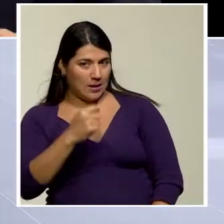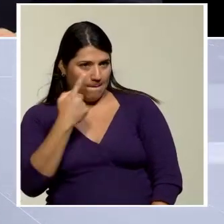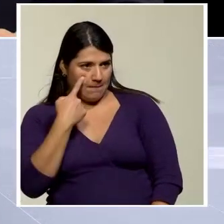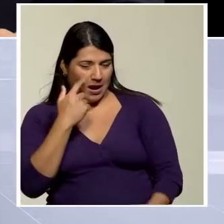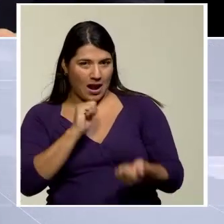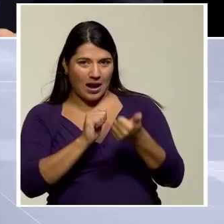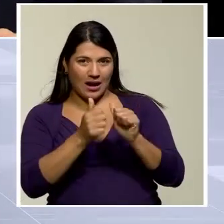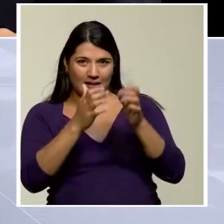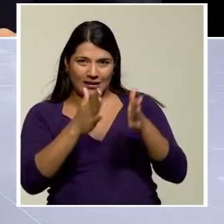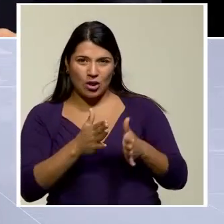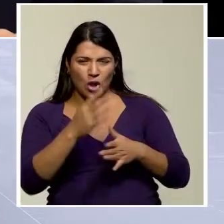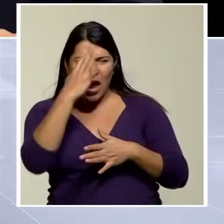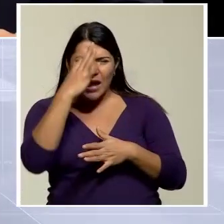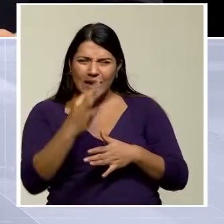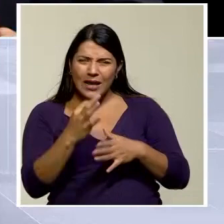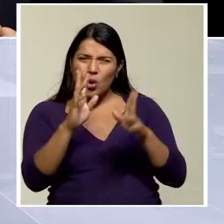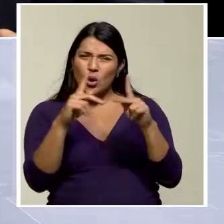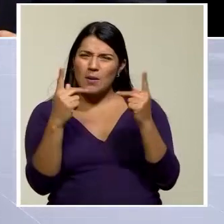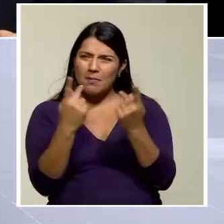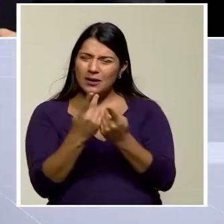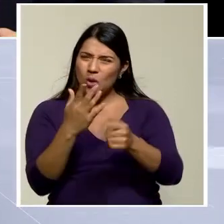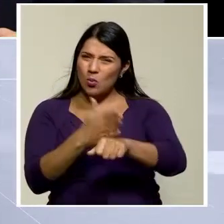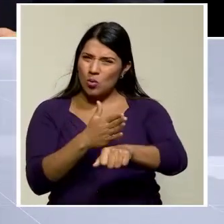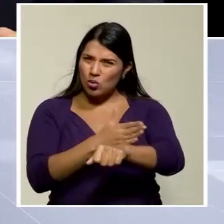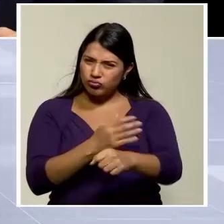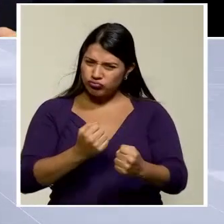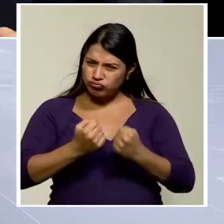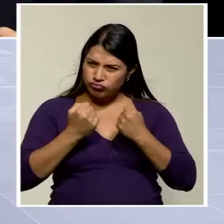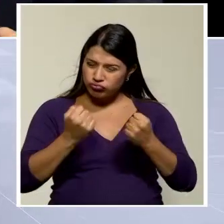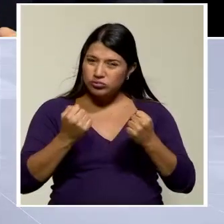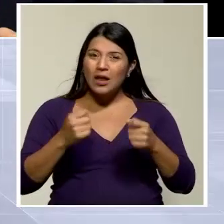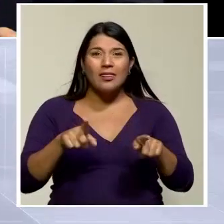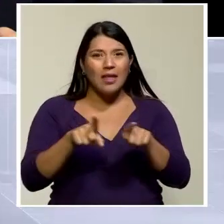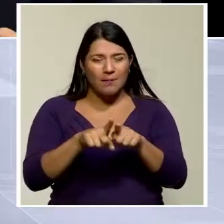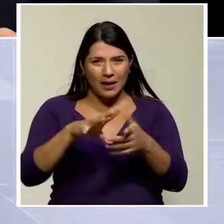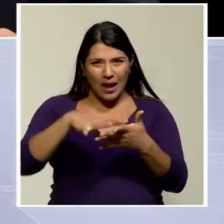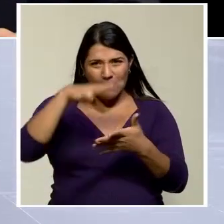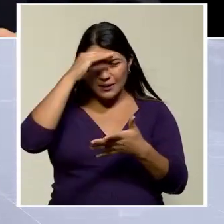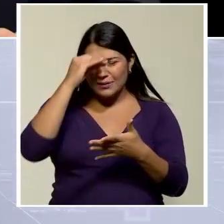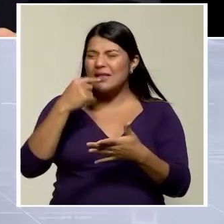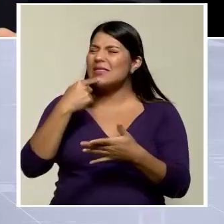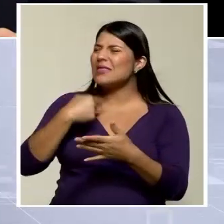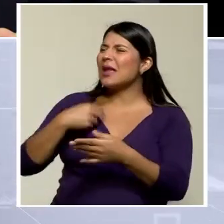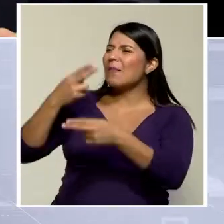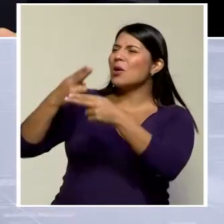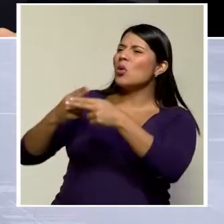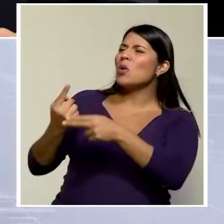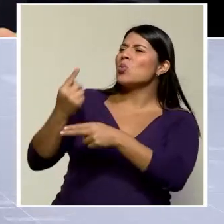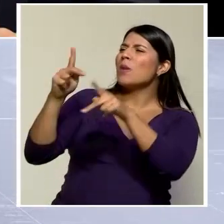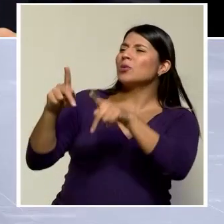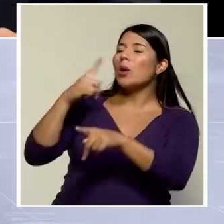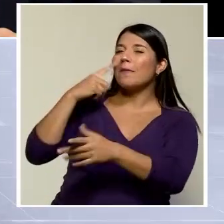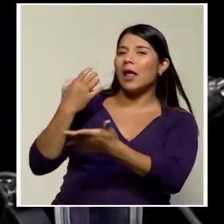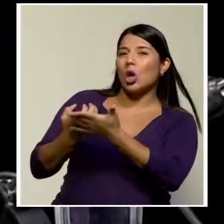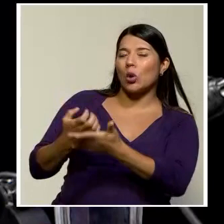el partido ha crecido, se ha fortalecido, ha aprendido sus errores. Nómbreme a alguien para economía.